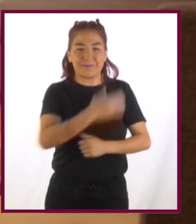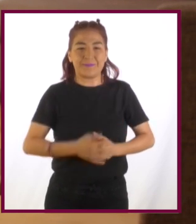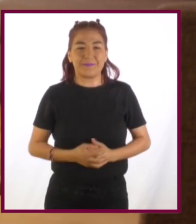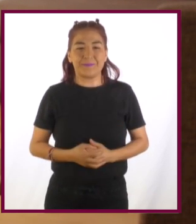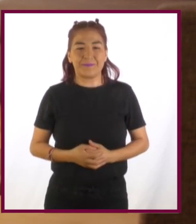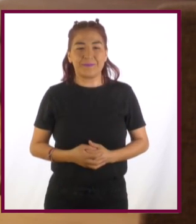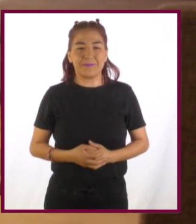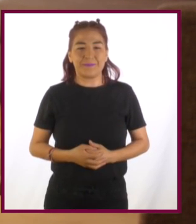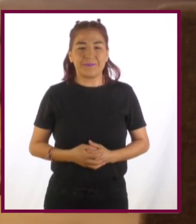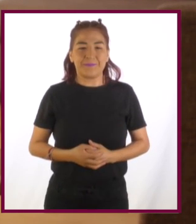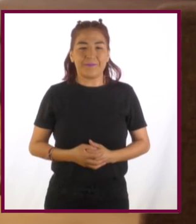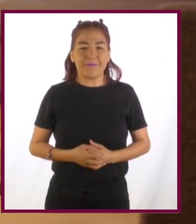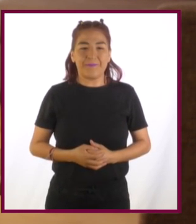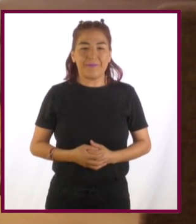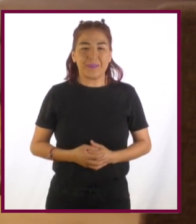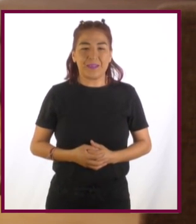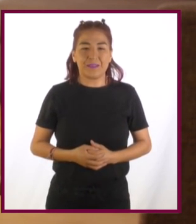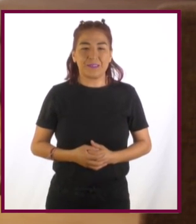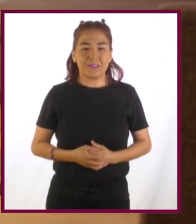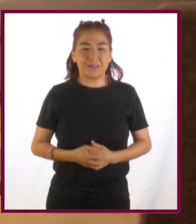un comportamiento así.